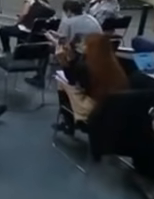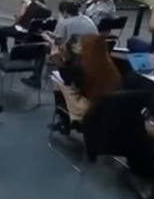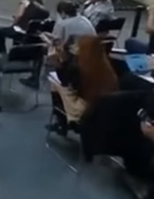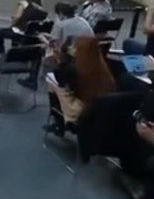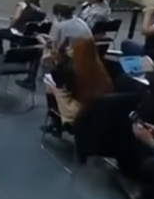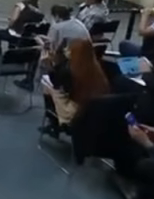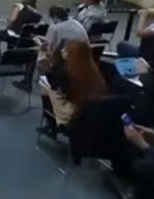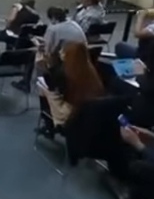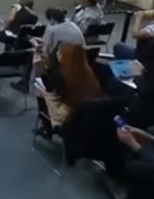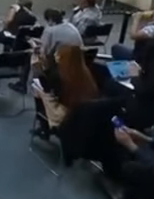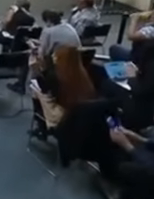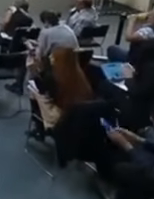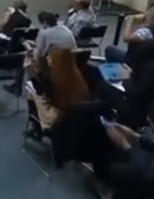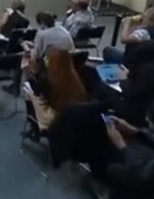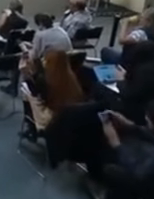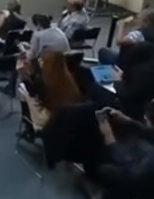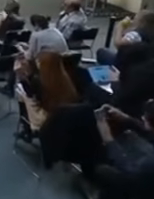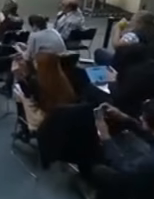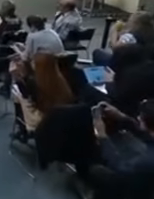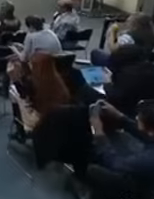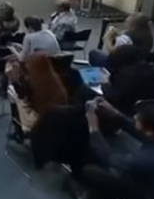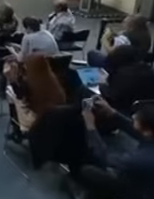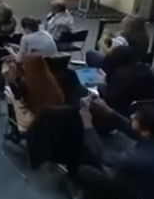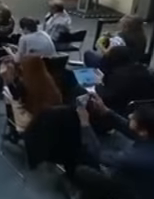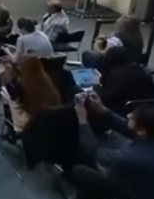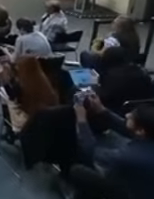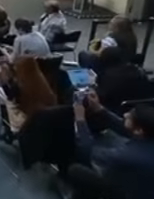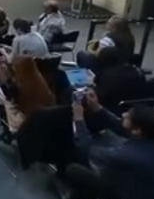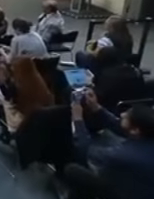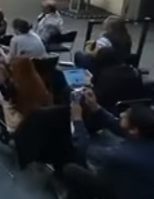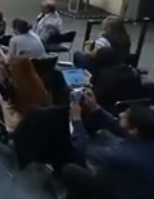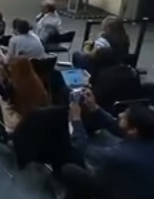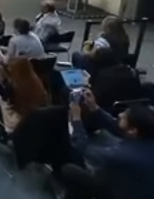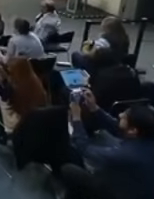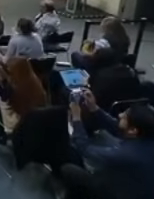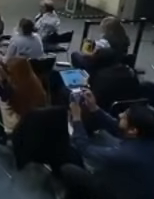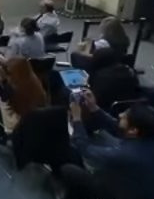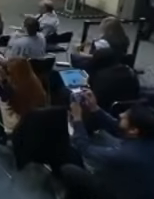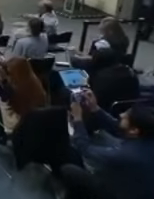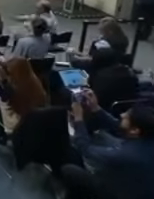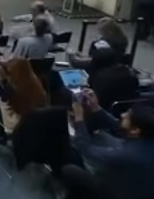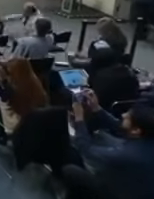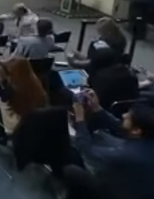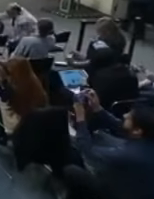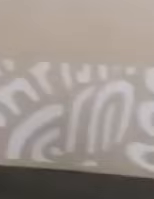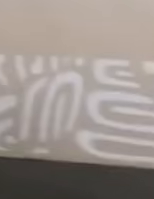Nos vemos mañana.